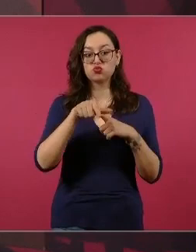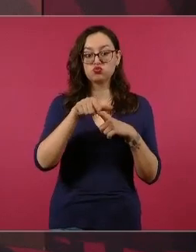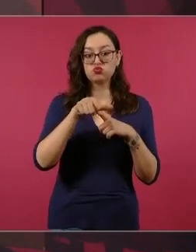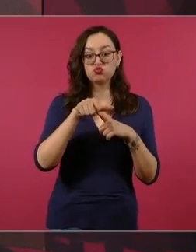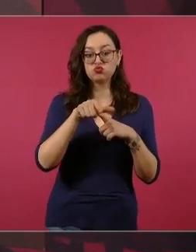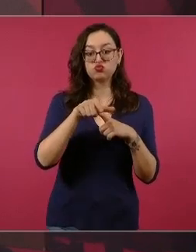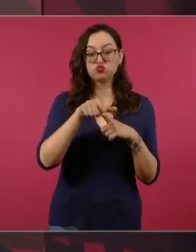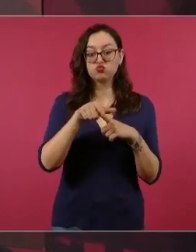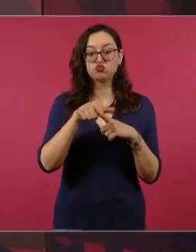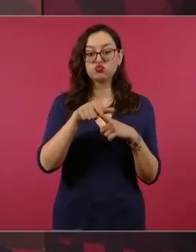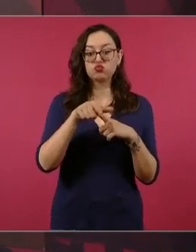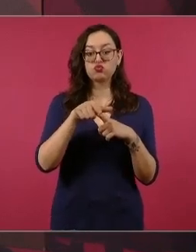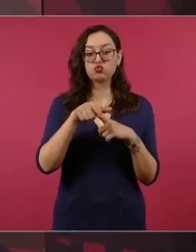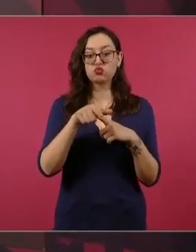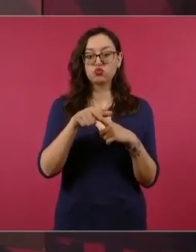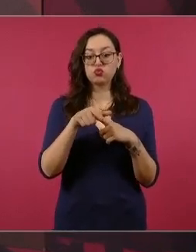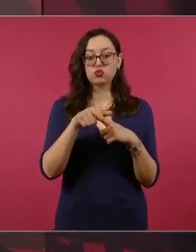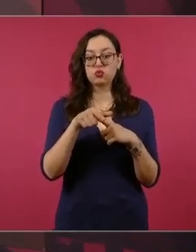apoyando